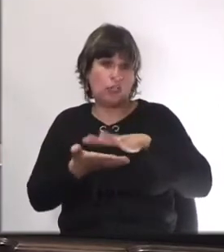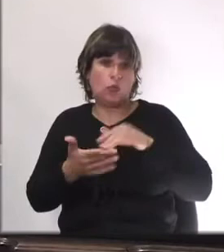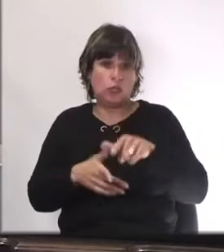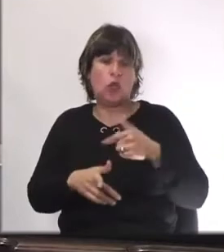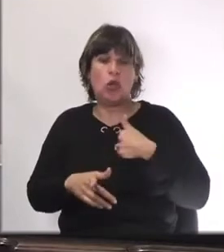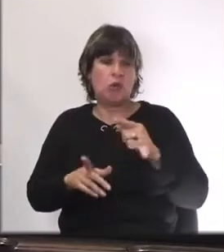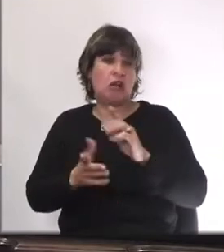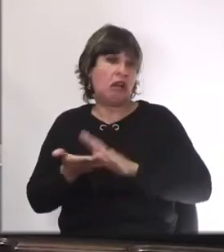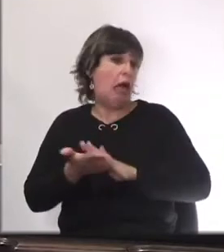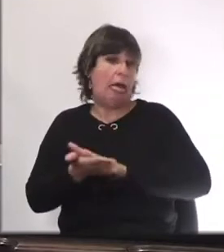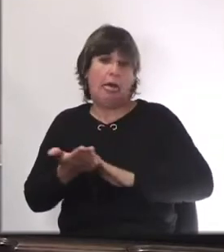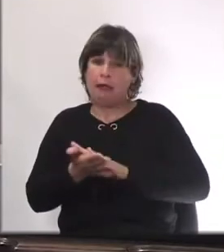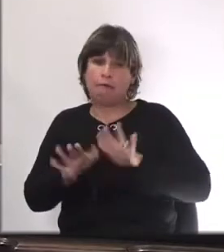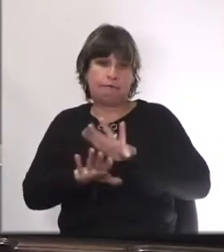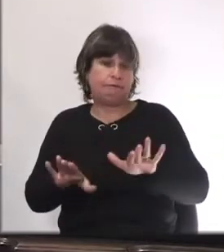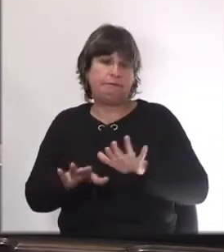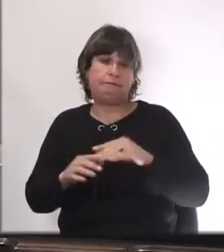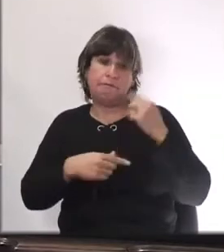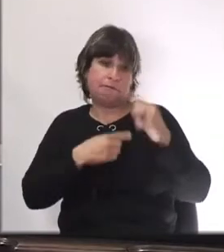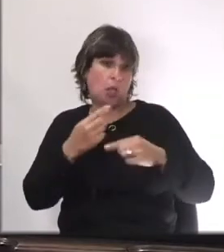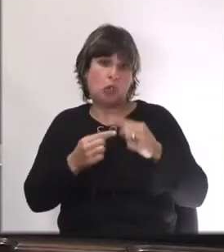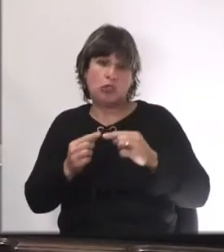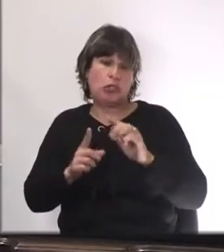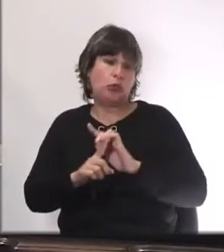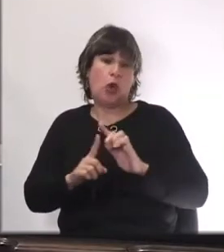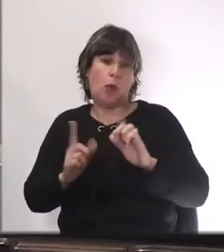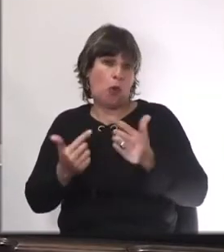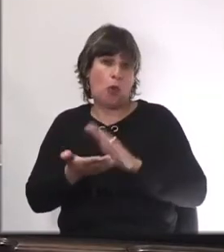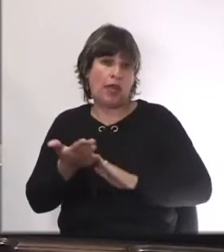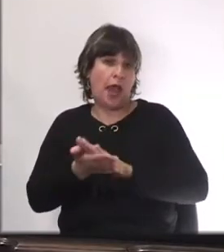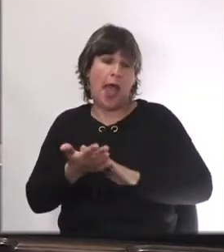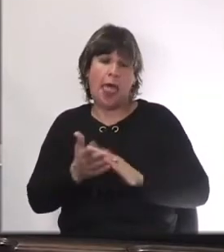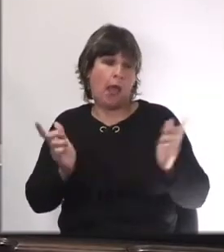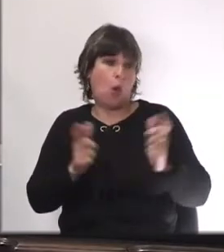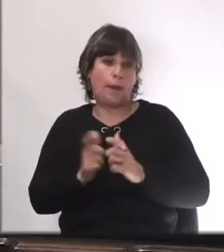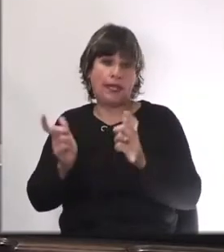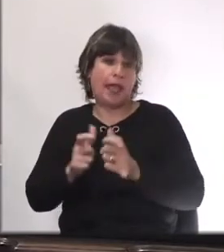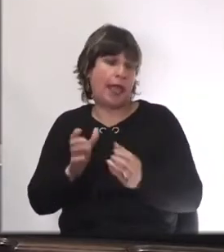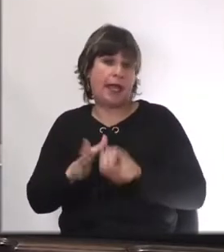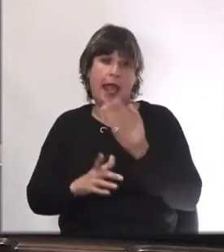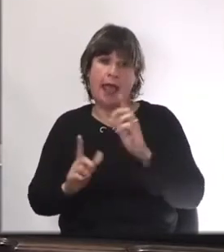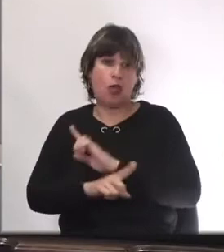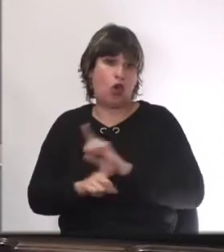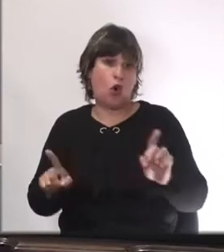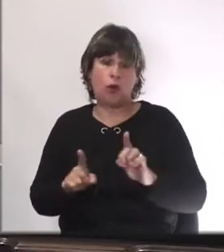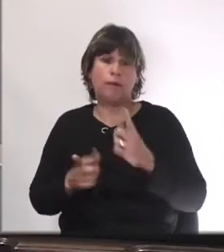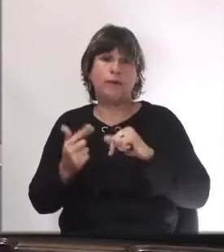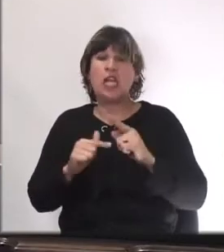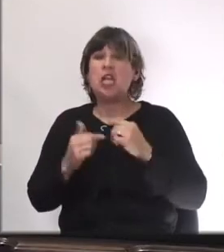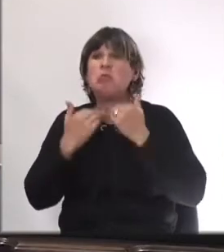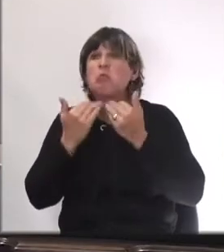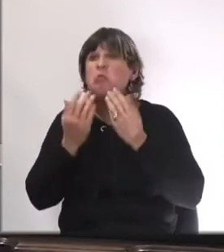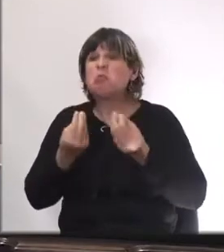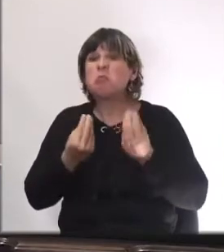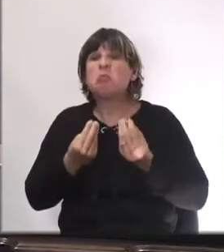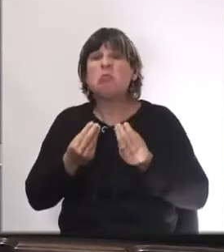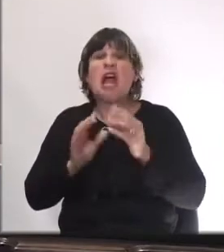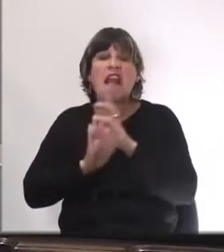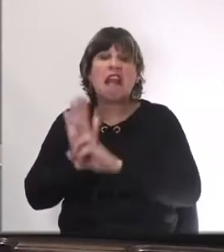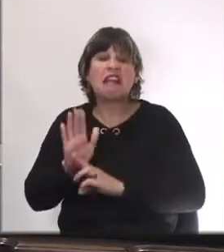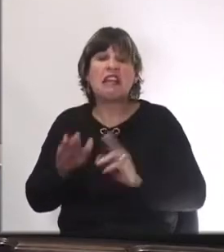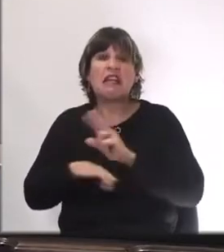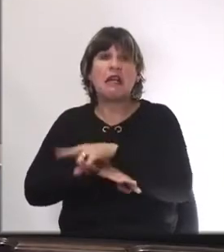sucedió. Seguimos sin tener ninguno de los 2 comités creados, seguimos sin saber cuál es la regla fiscal, y estamos en un